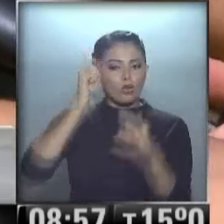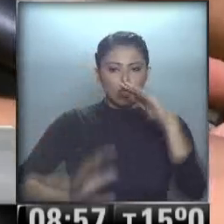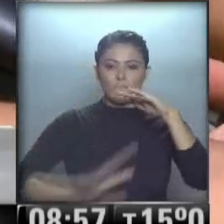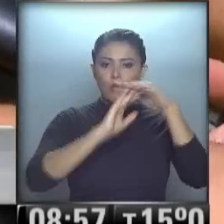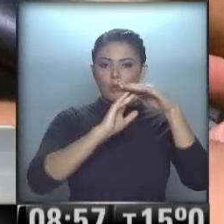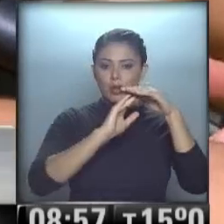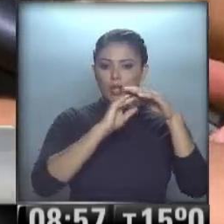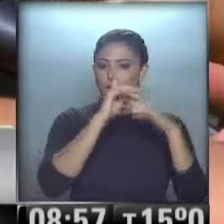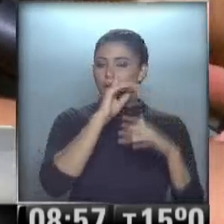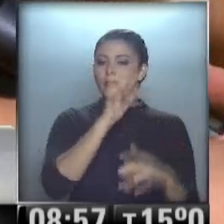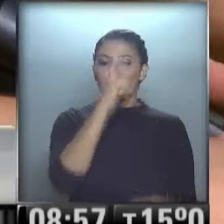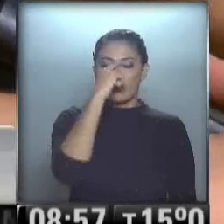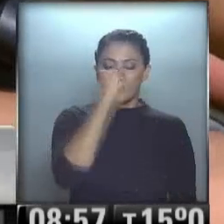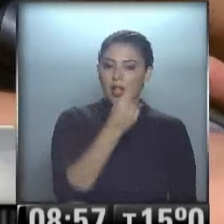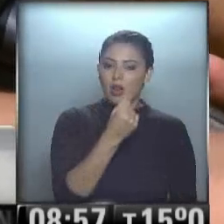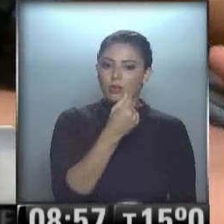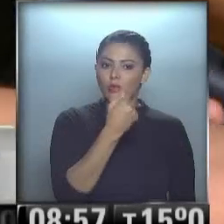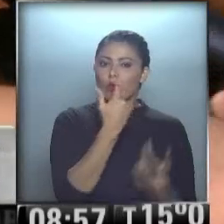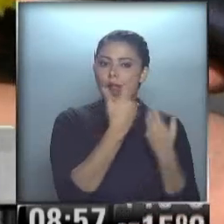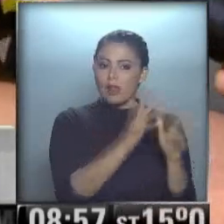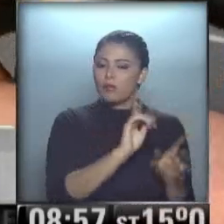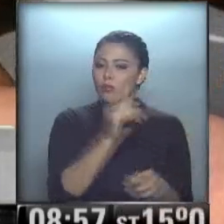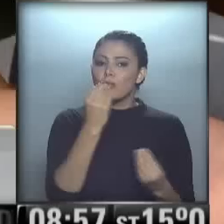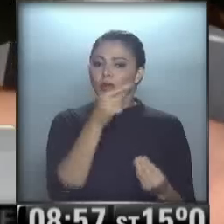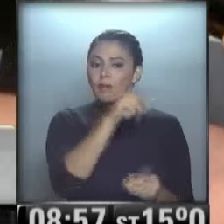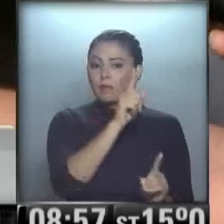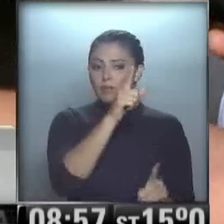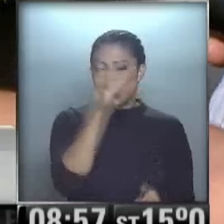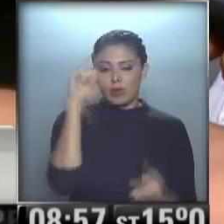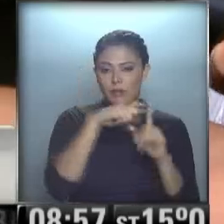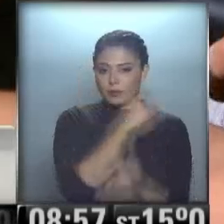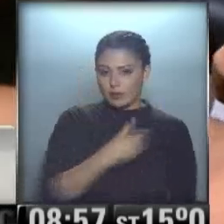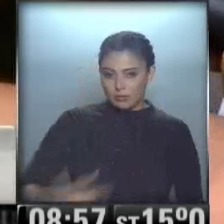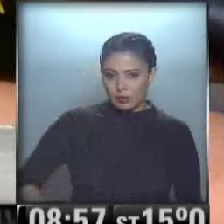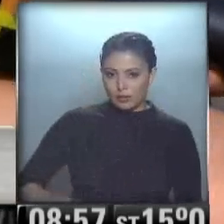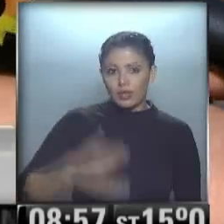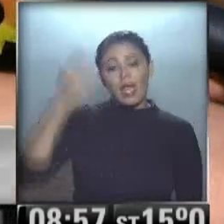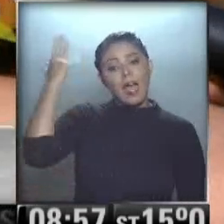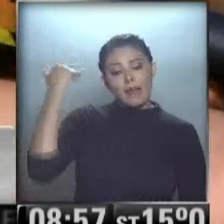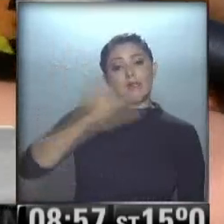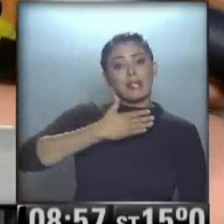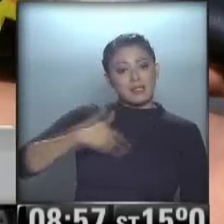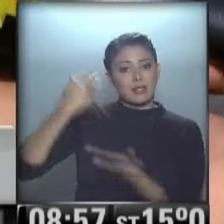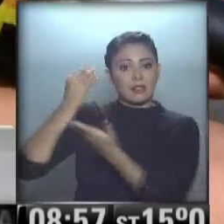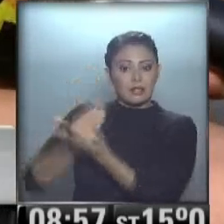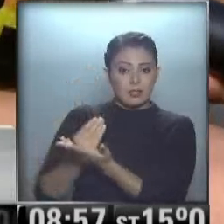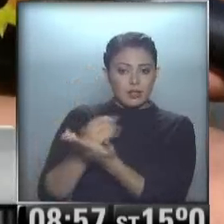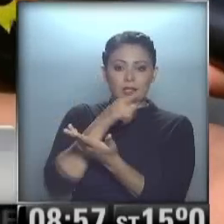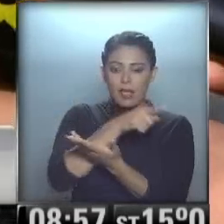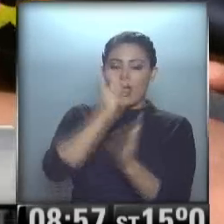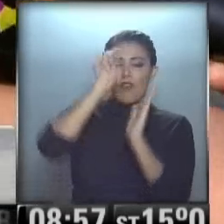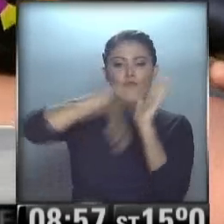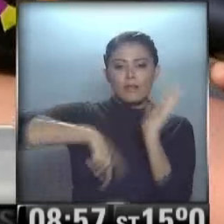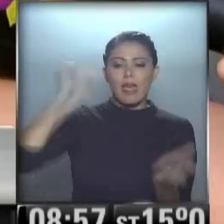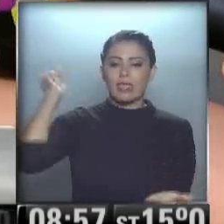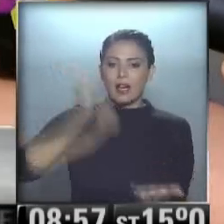sobreseimiento de la rúa porque de la rua como presidente de la nación es el que firmó